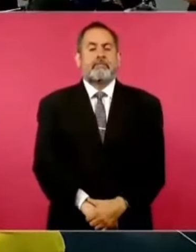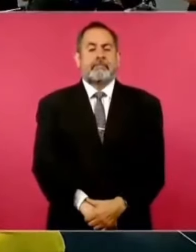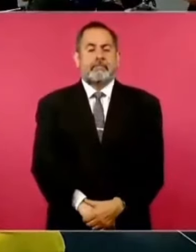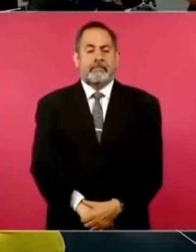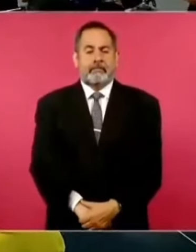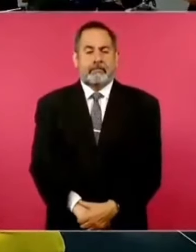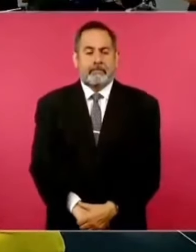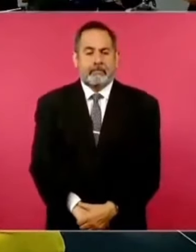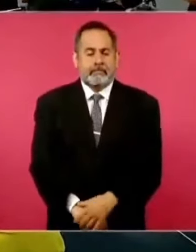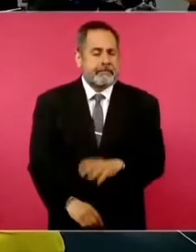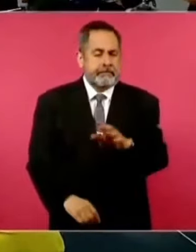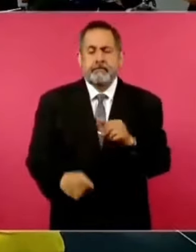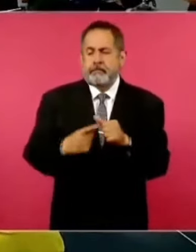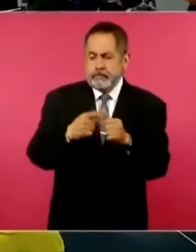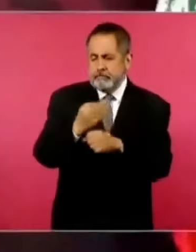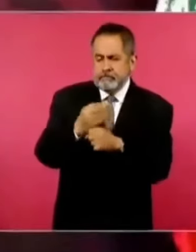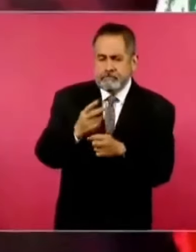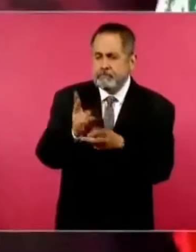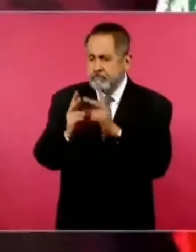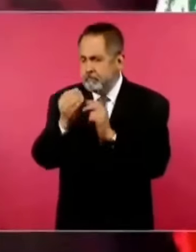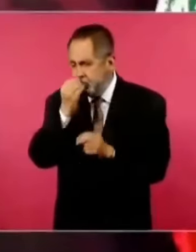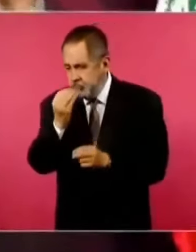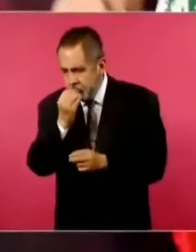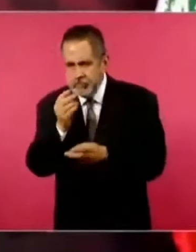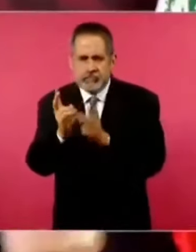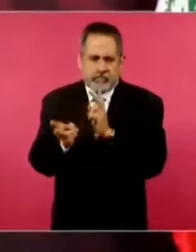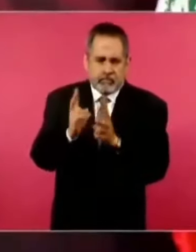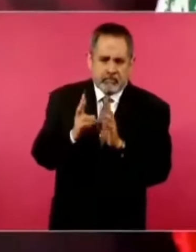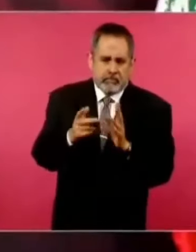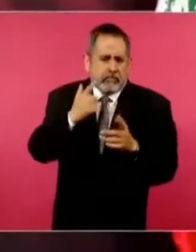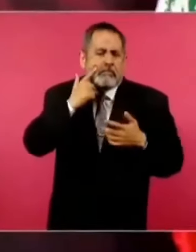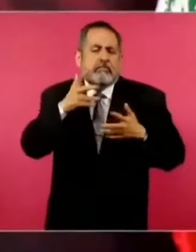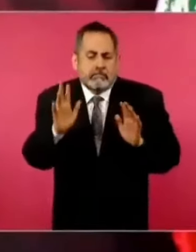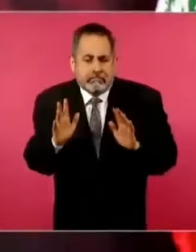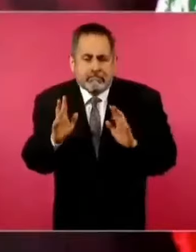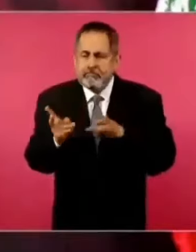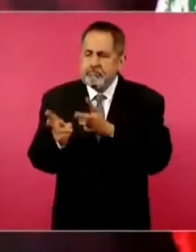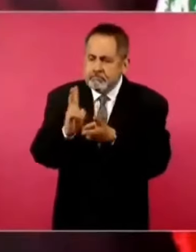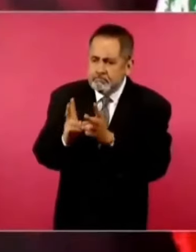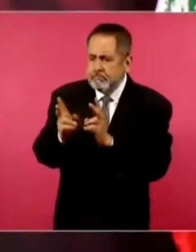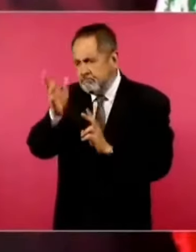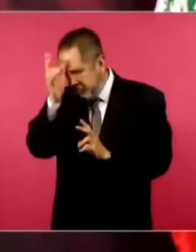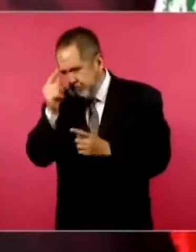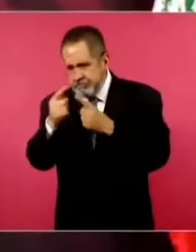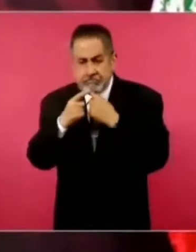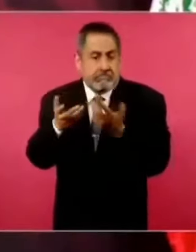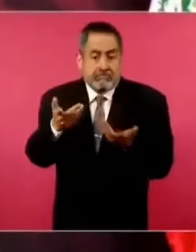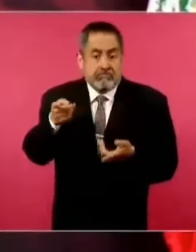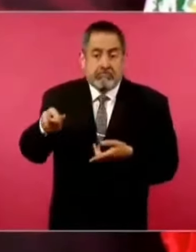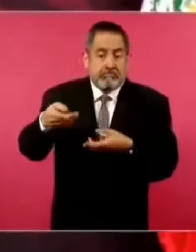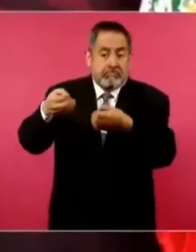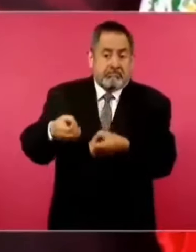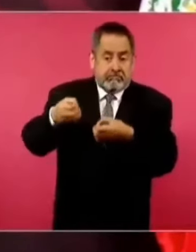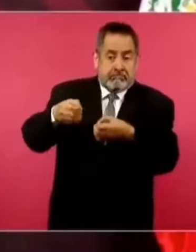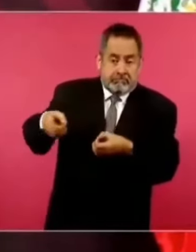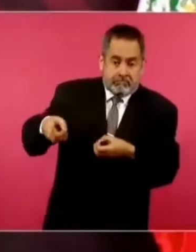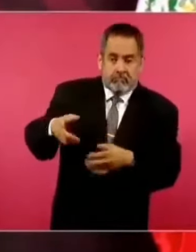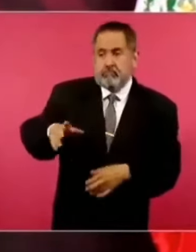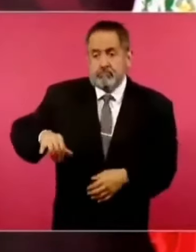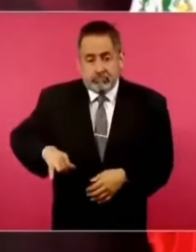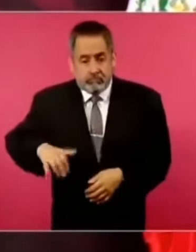Vamos a comer y vamos a platicar. Y lo que resulte, si ella tiene